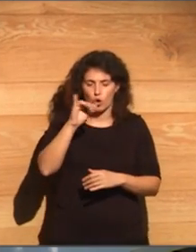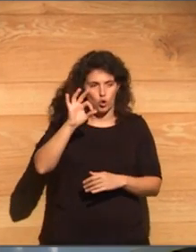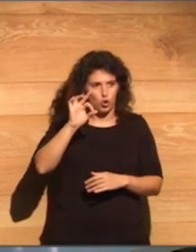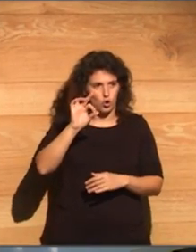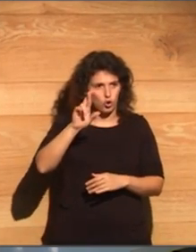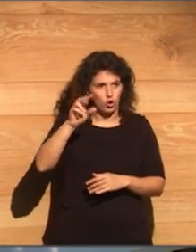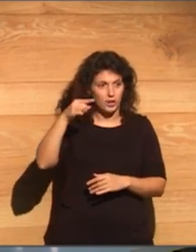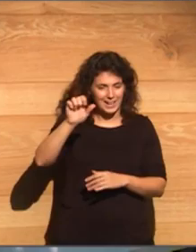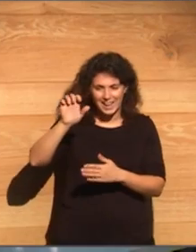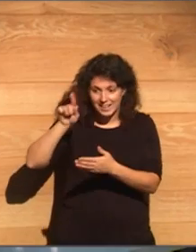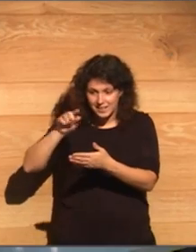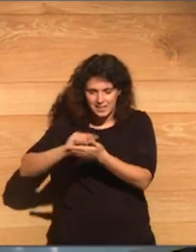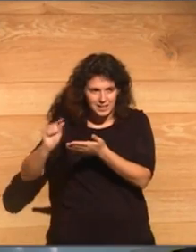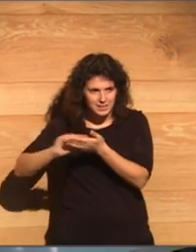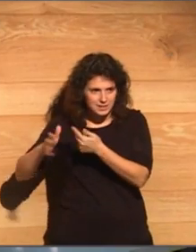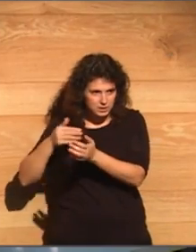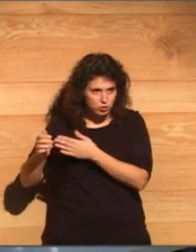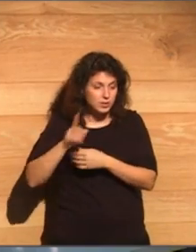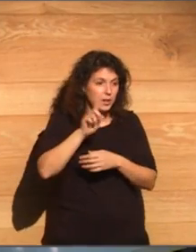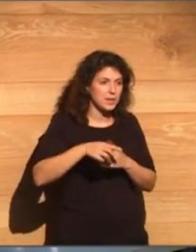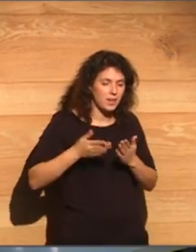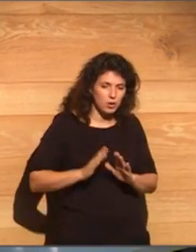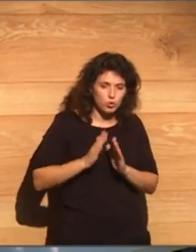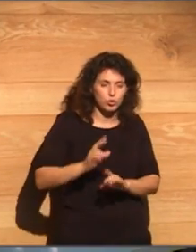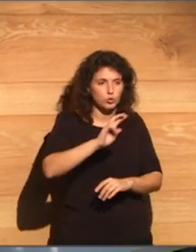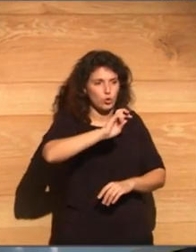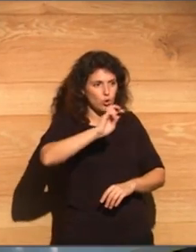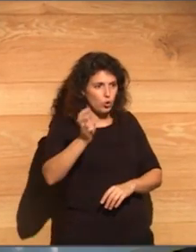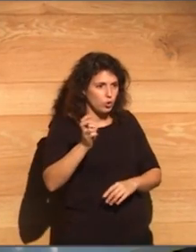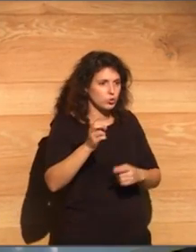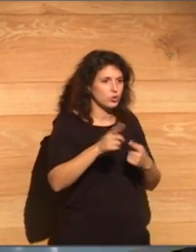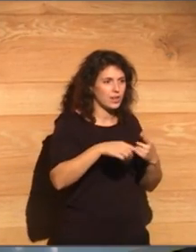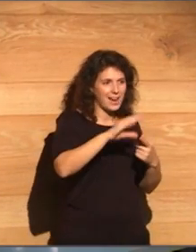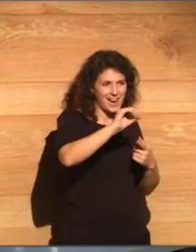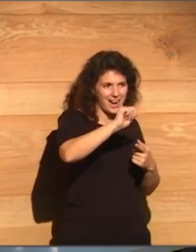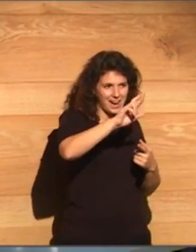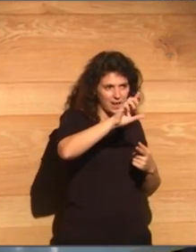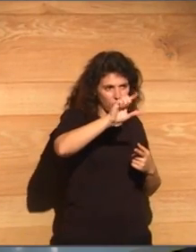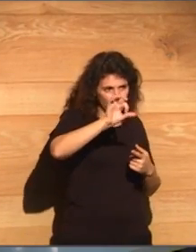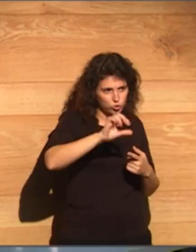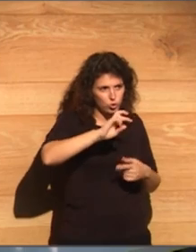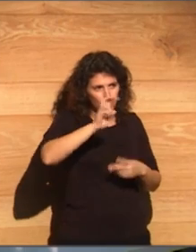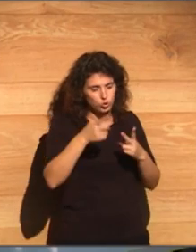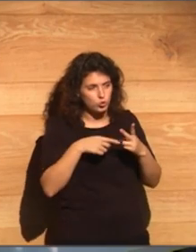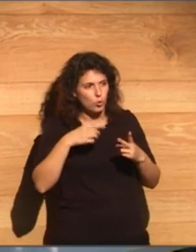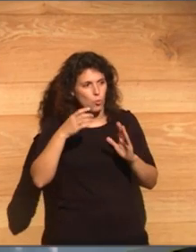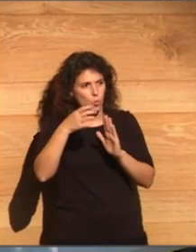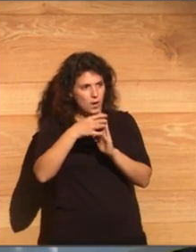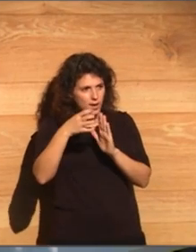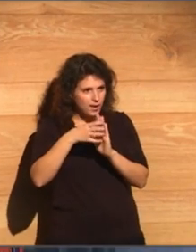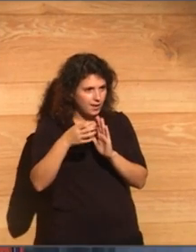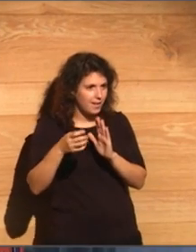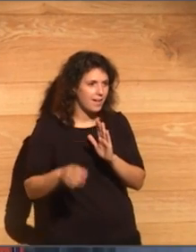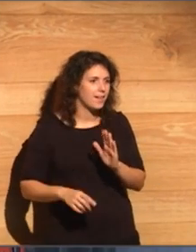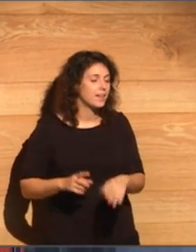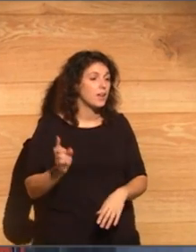su hijo escritor. Tenía muchos hijos. Estaba Carlos, que era el de la movida. El de los pegamoides. Tenía uno en Cuenca, que había tenido cuando estuvo rodando.